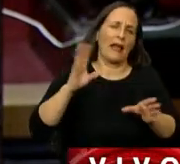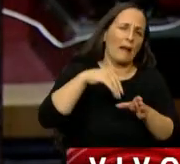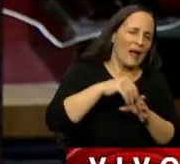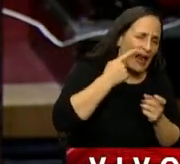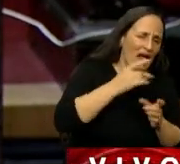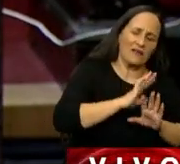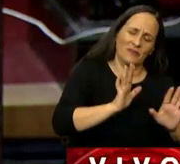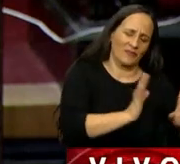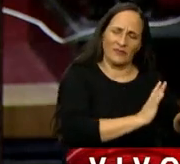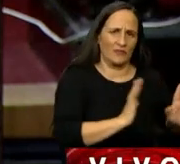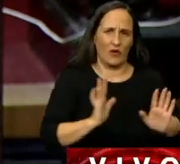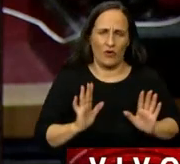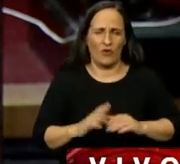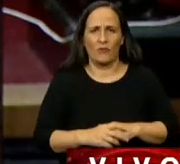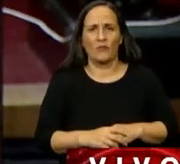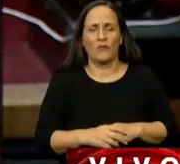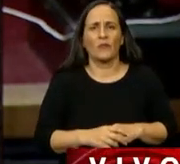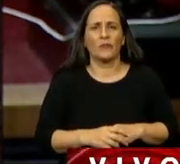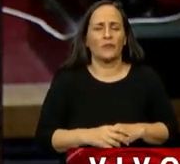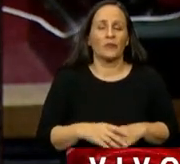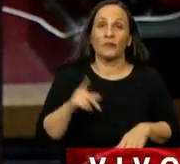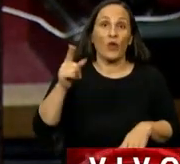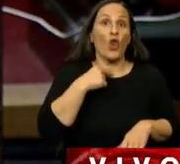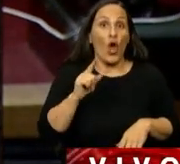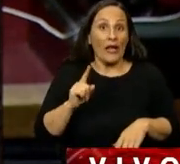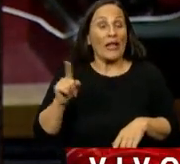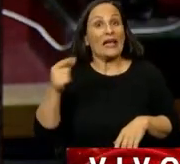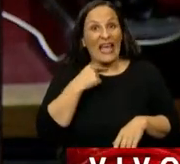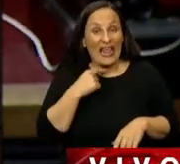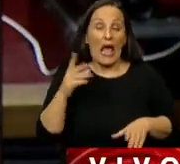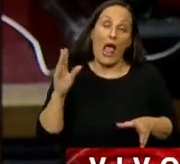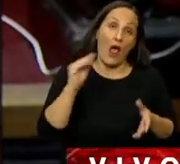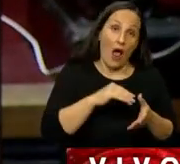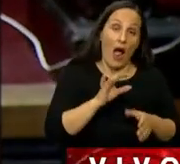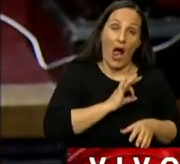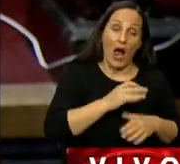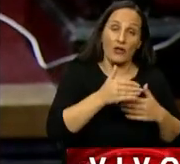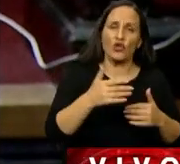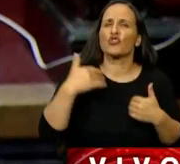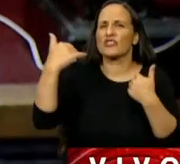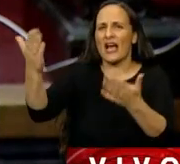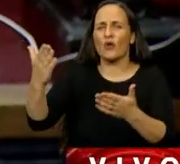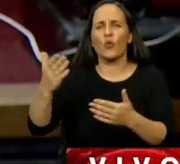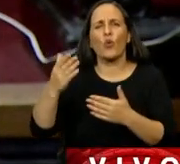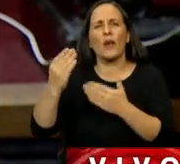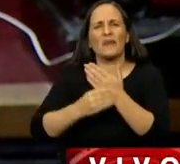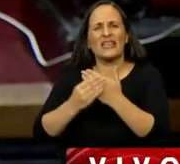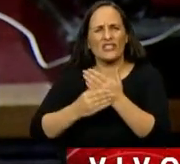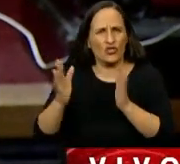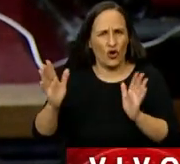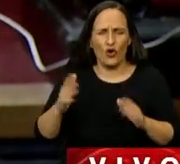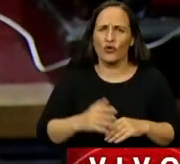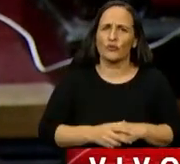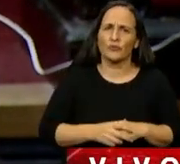de la milanesa. No quisieron, quisieron meterlo en la grieta, vamos a la grieta. Saludo al ministro de Cultura, es toda una